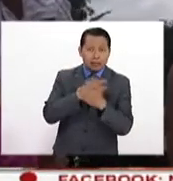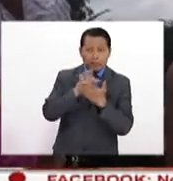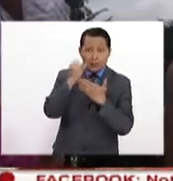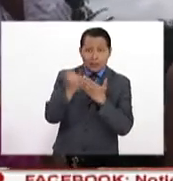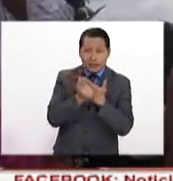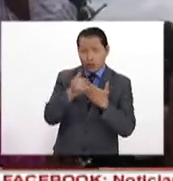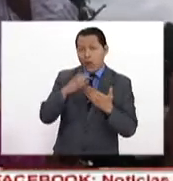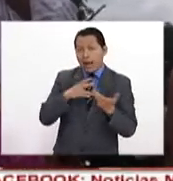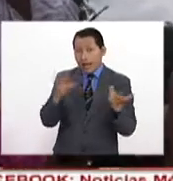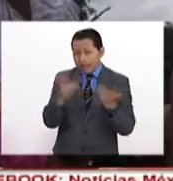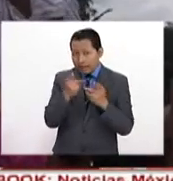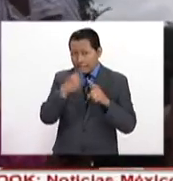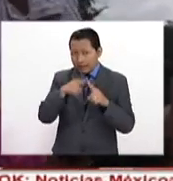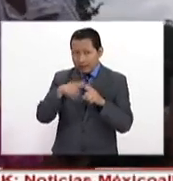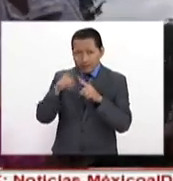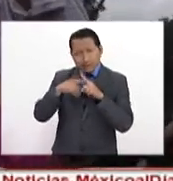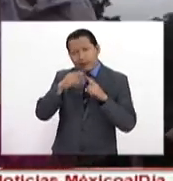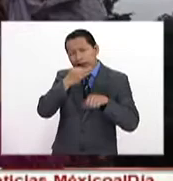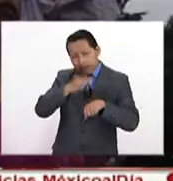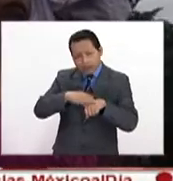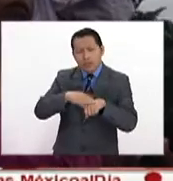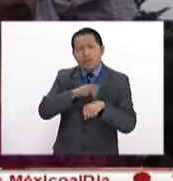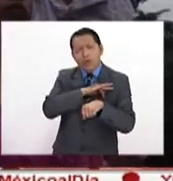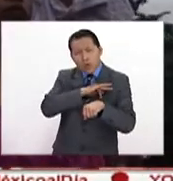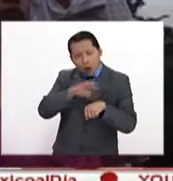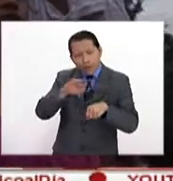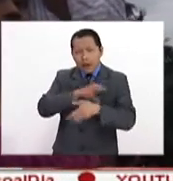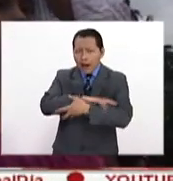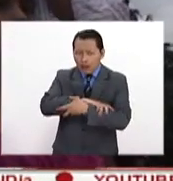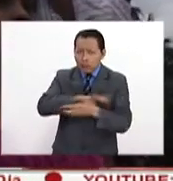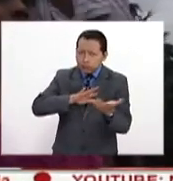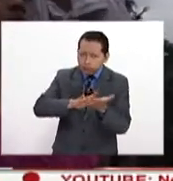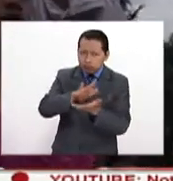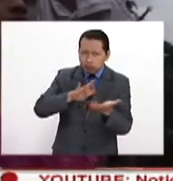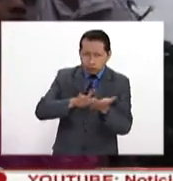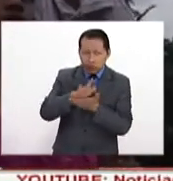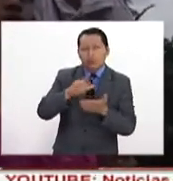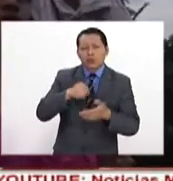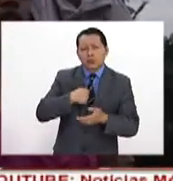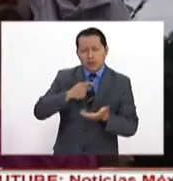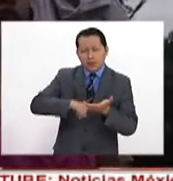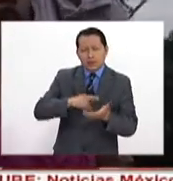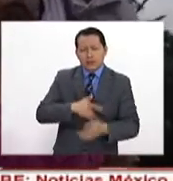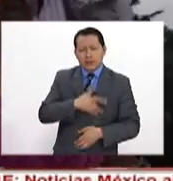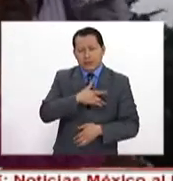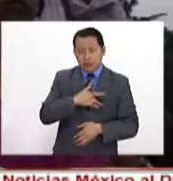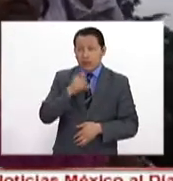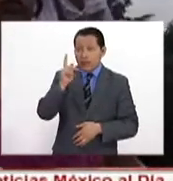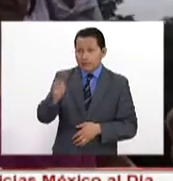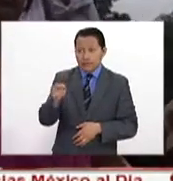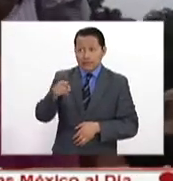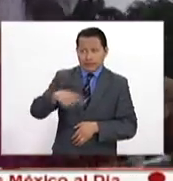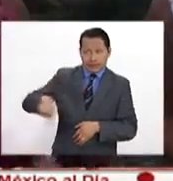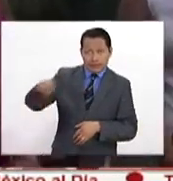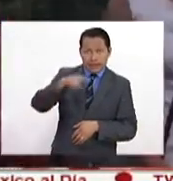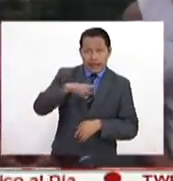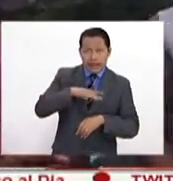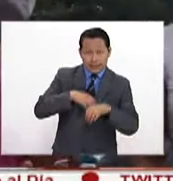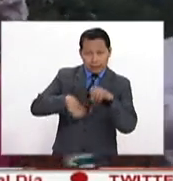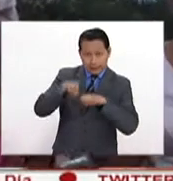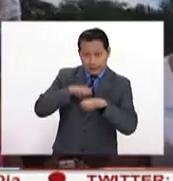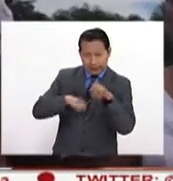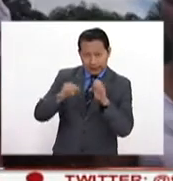en nuestro país, para que también muestren su solidaridad. Estoy convencido que si las empresas constructoras